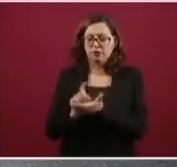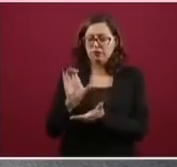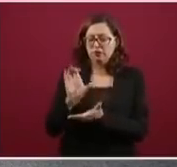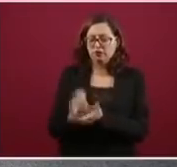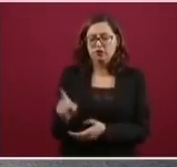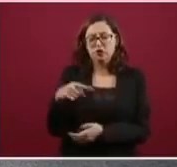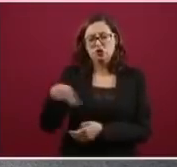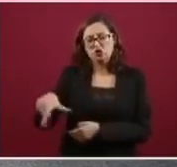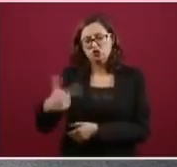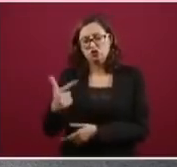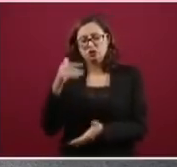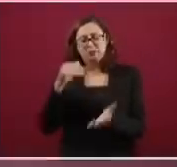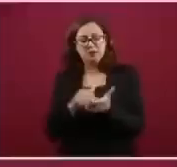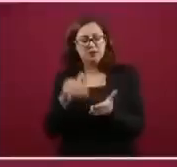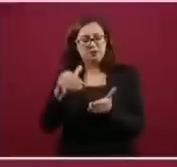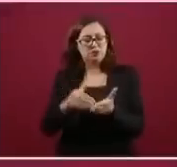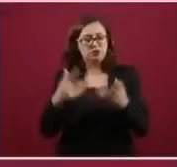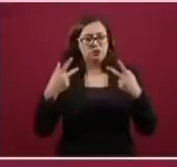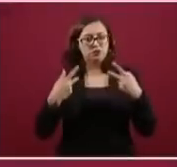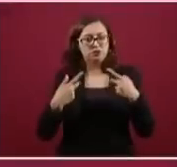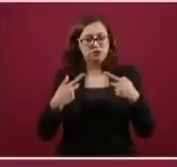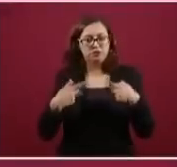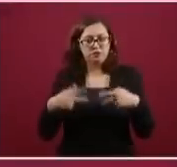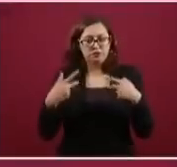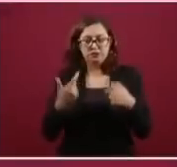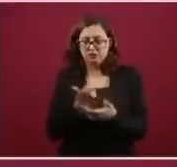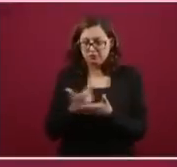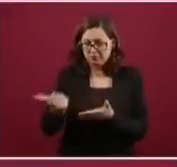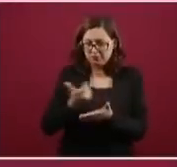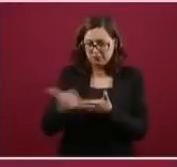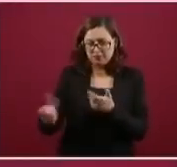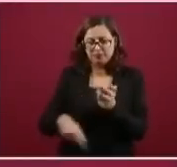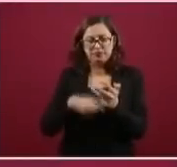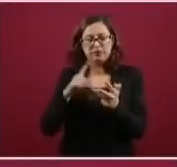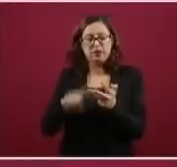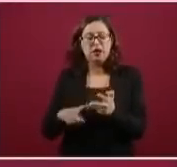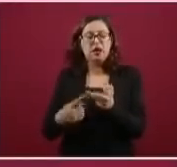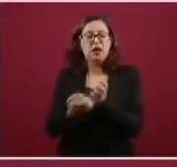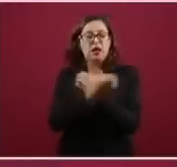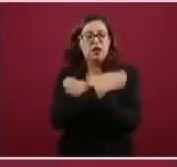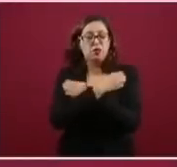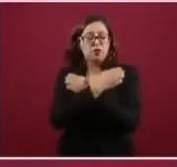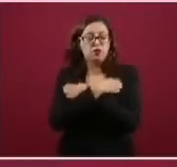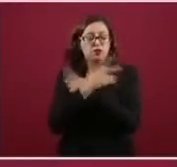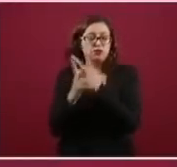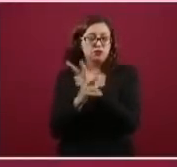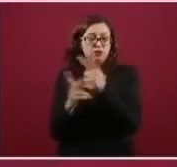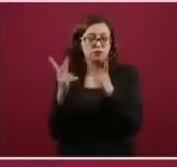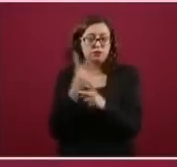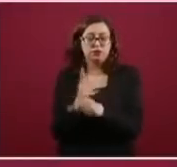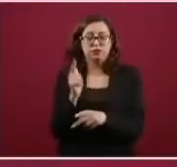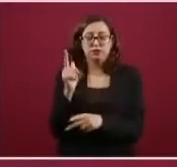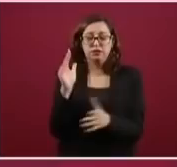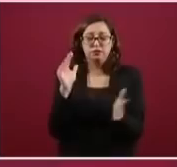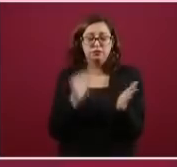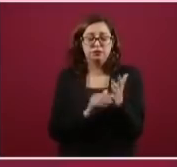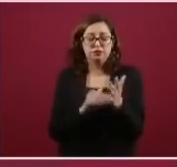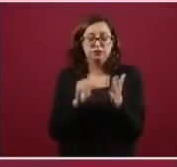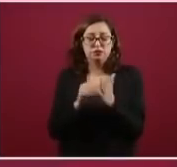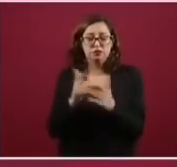tiene casi 12 mil millones de pesos las becas de educación poder superior tiene de 7 mil